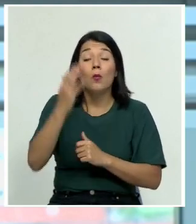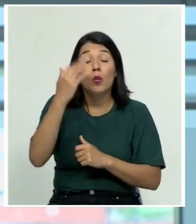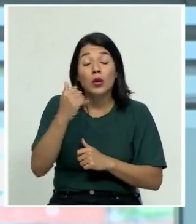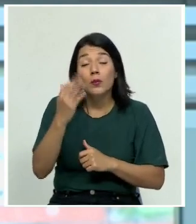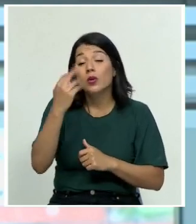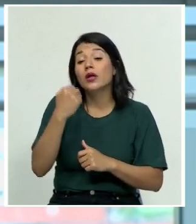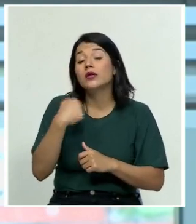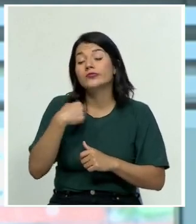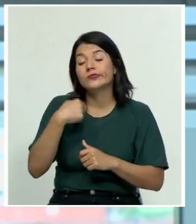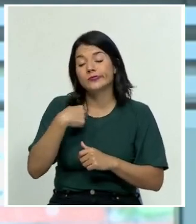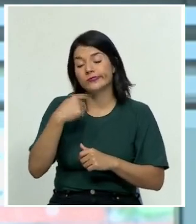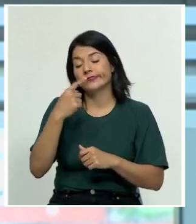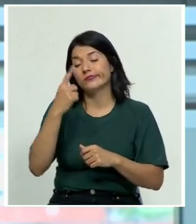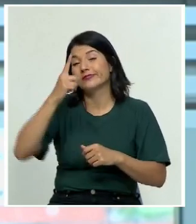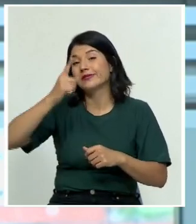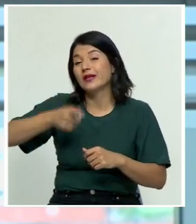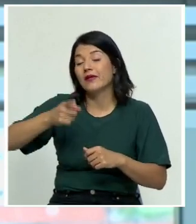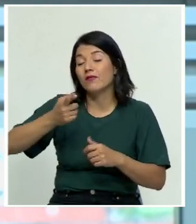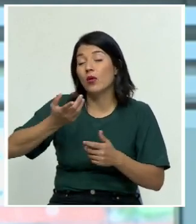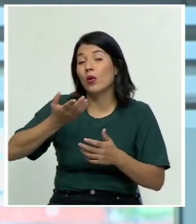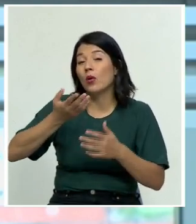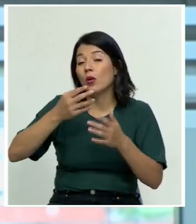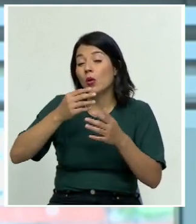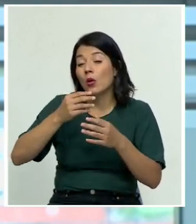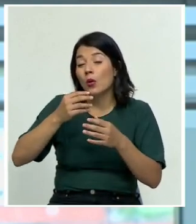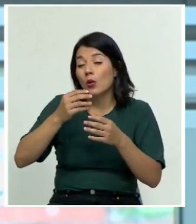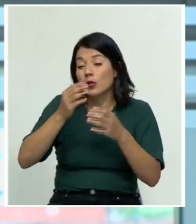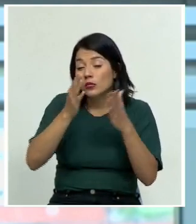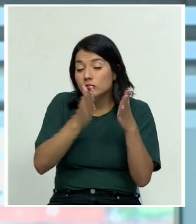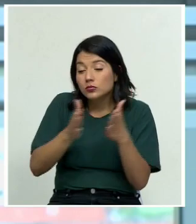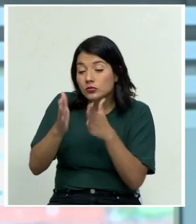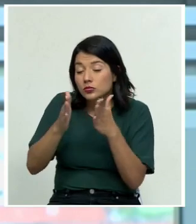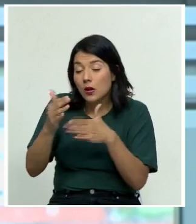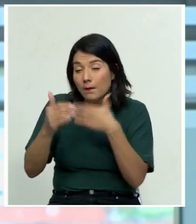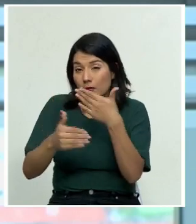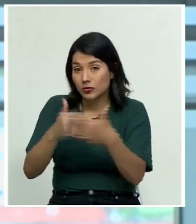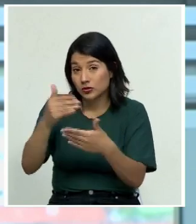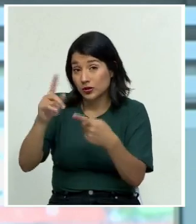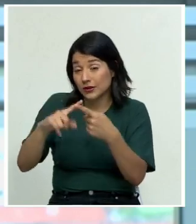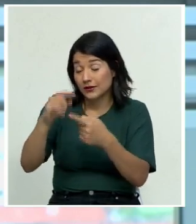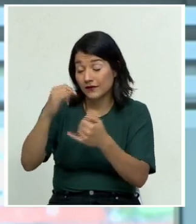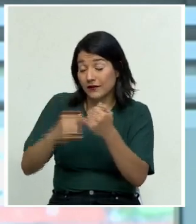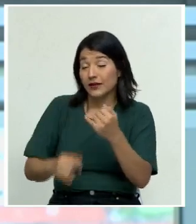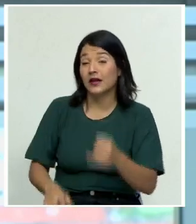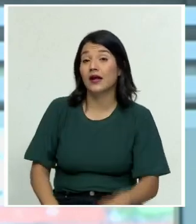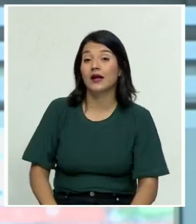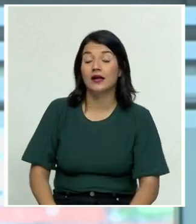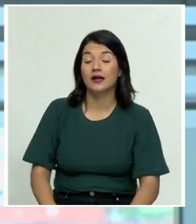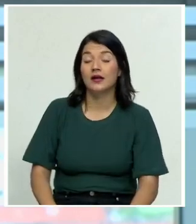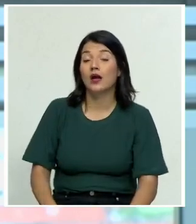plantearte, ¿verdad?, toda una teoría del caso que lo vas llevando todo el proceso hasta su final, ¿verdad? Que sea con sentencia, con